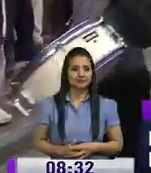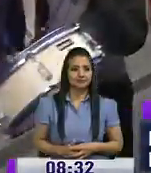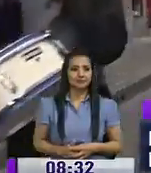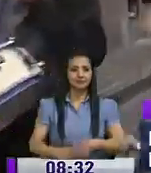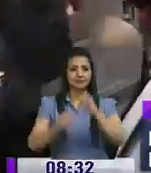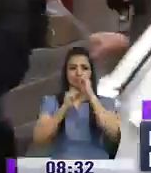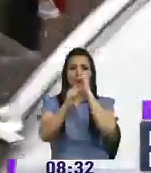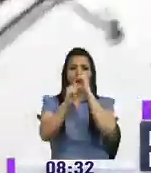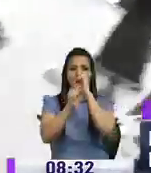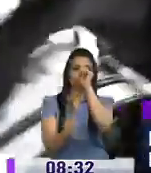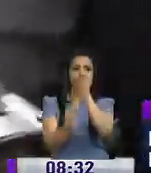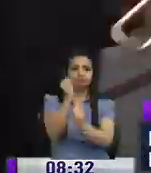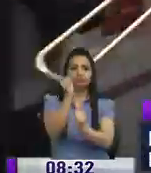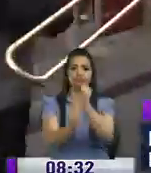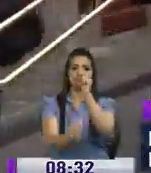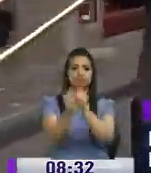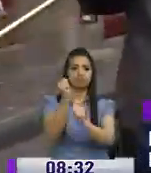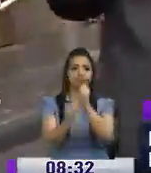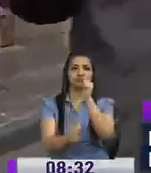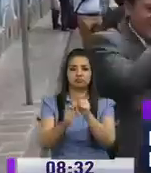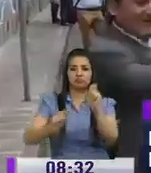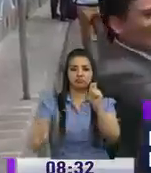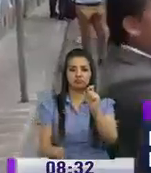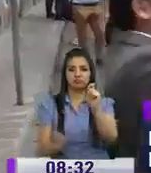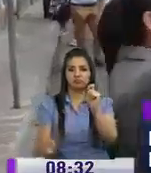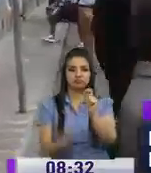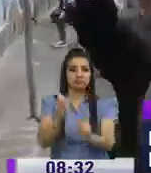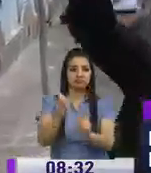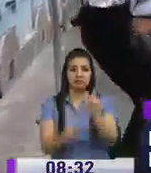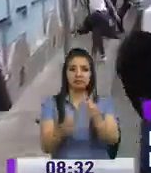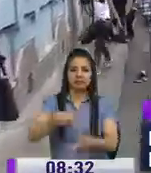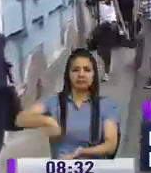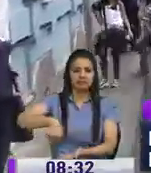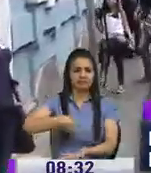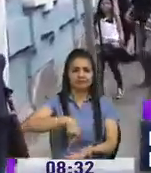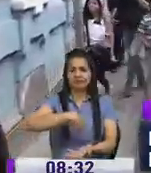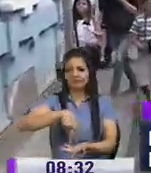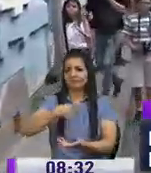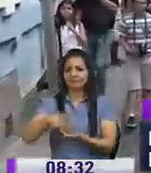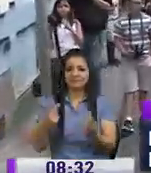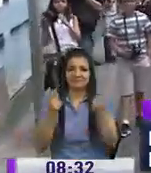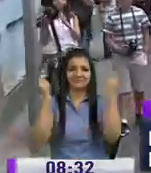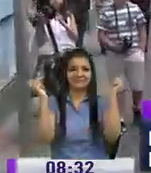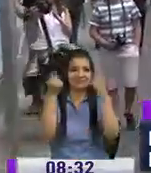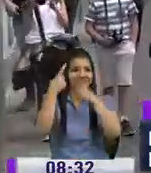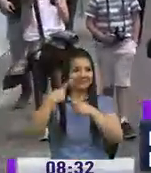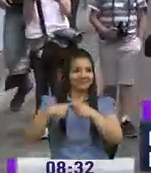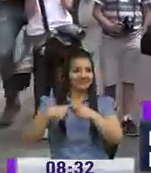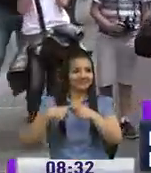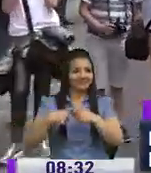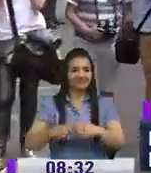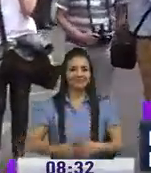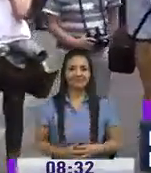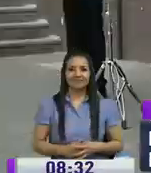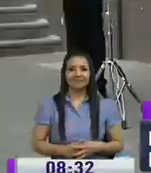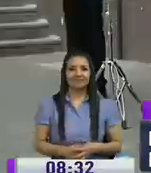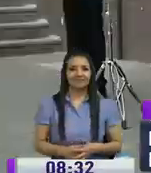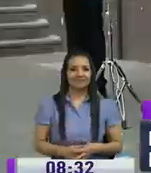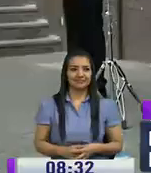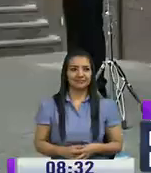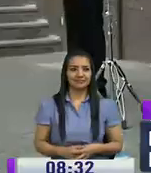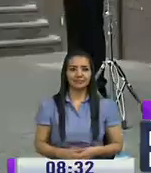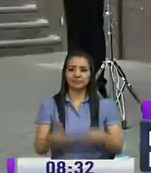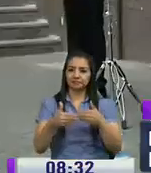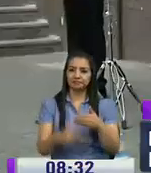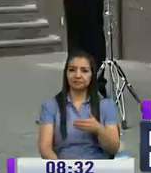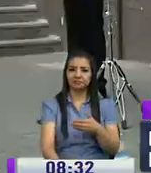Trompetas, platillos y tambores ponen a zapatear a quien sin esperar quiere festejar a la capital en su fundación. A lo largo